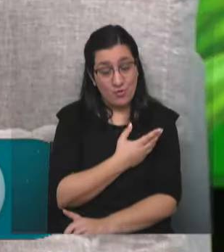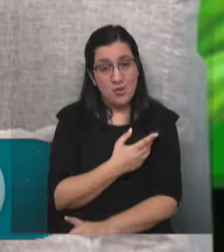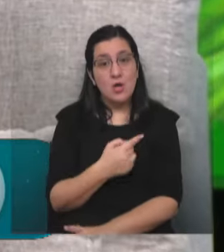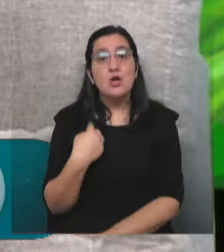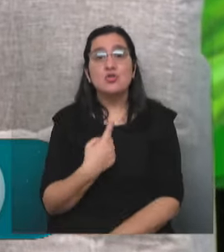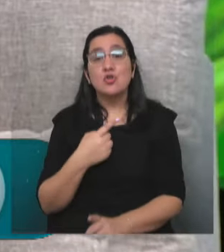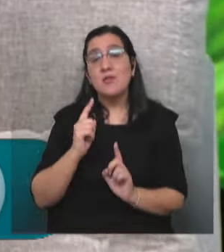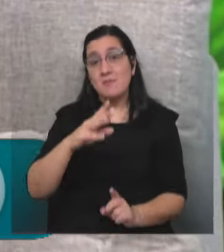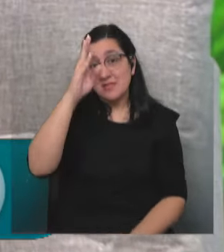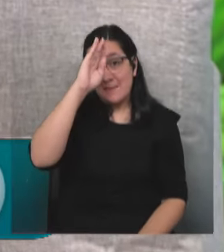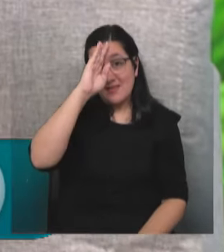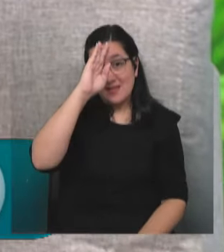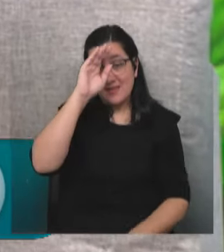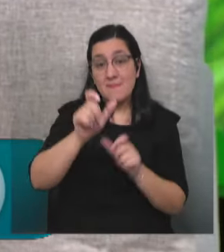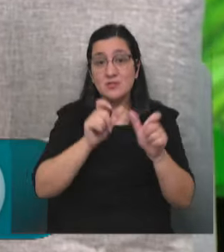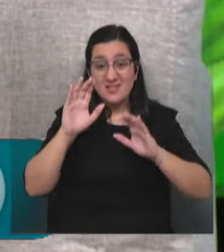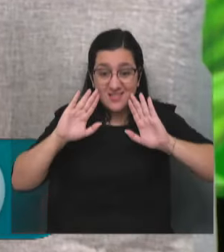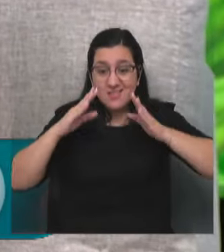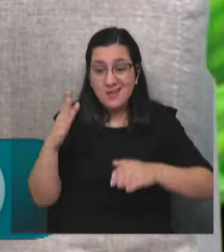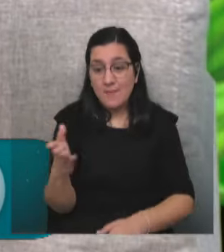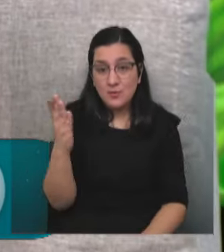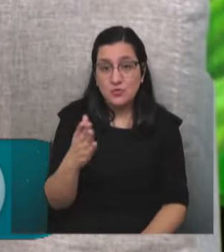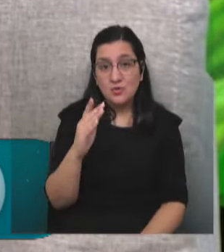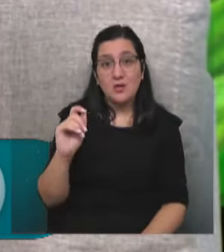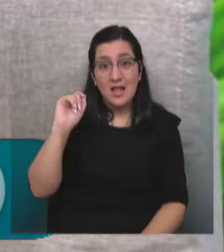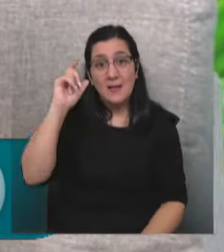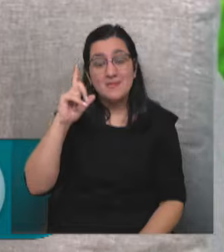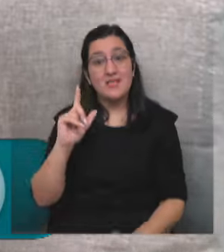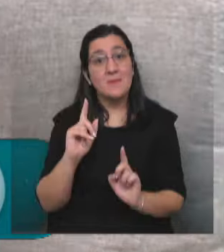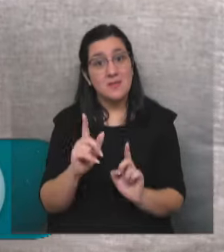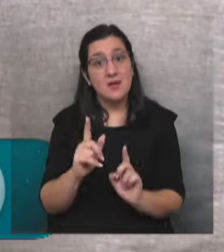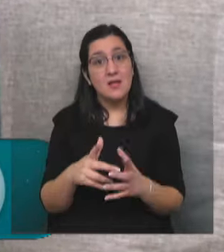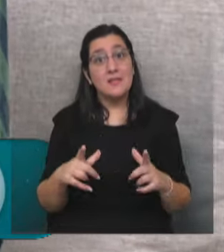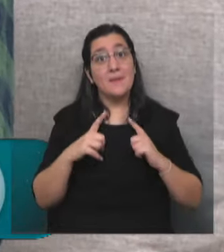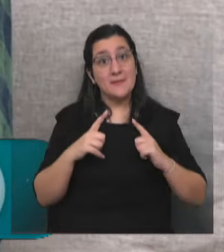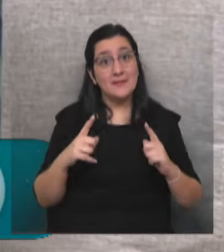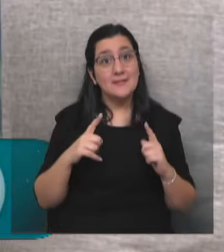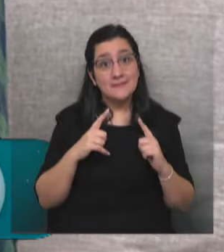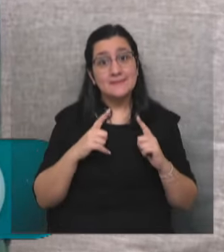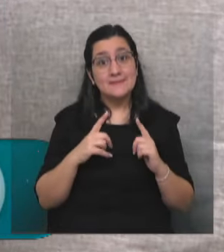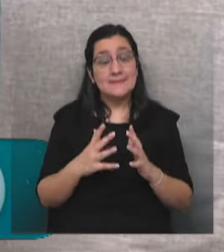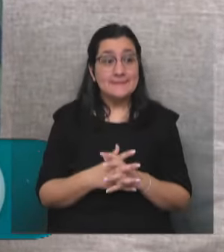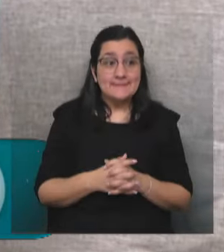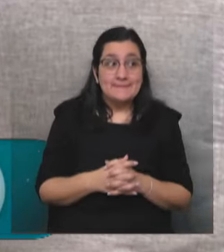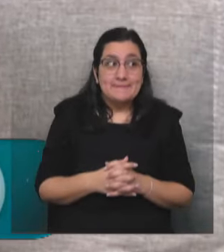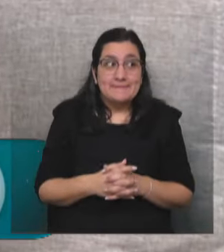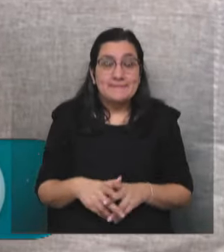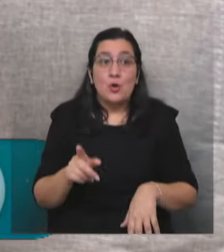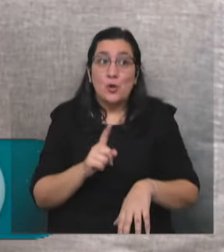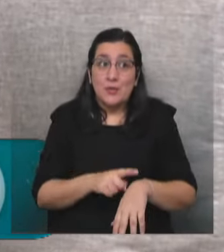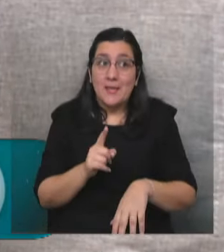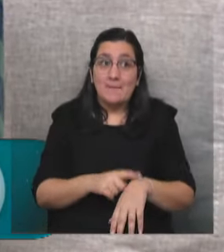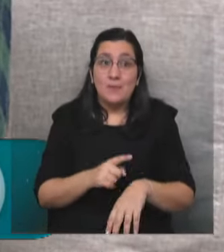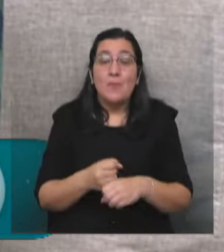más urbanos de las personas que se dedican a la producción es eso, la capacidad también de esperar, ¿no? De hacer las cosas con su